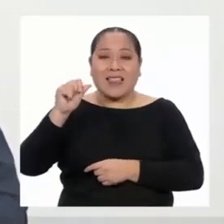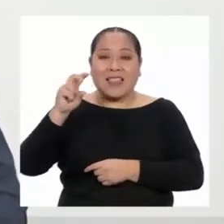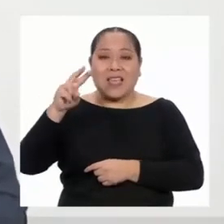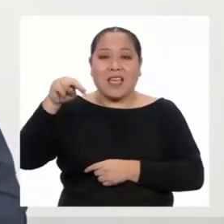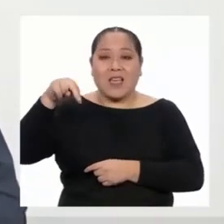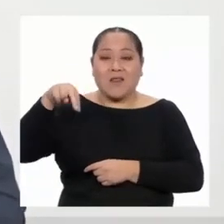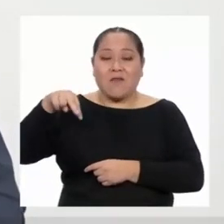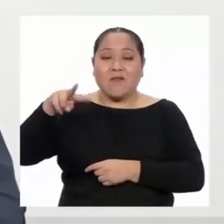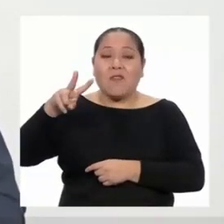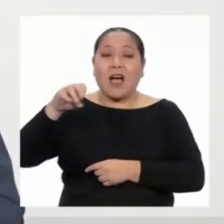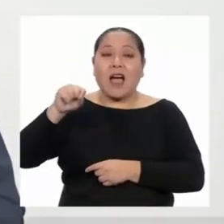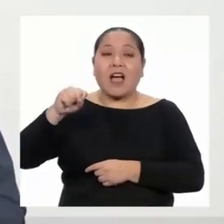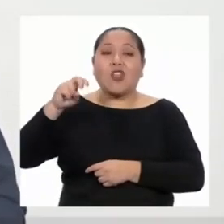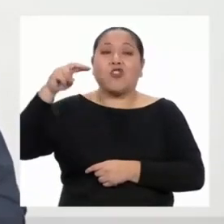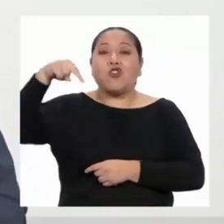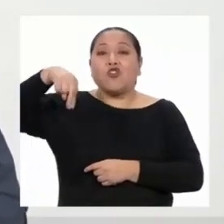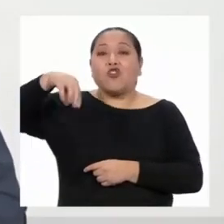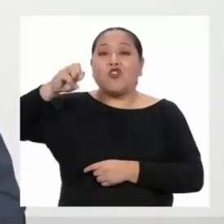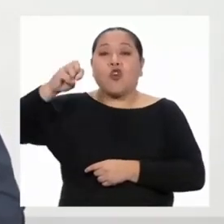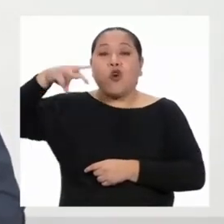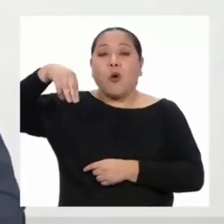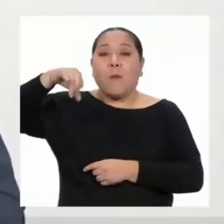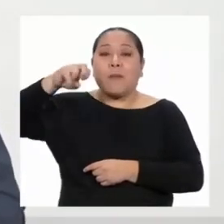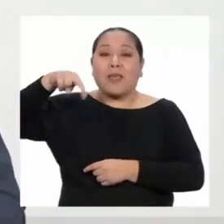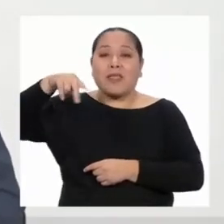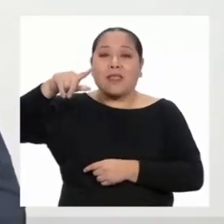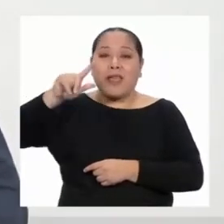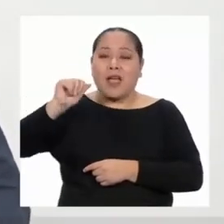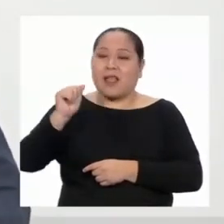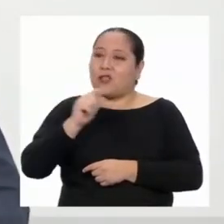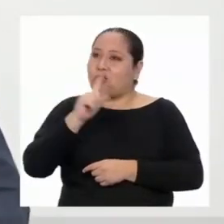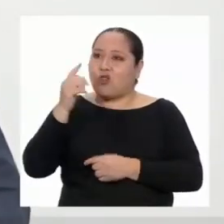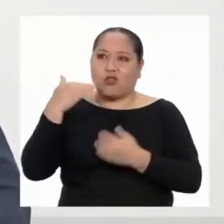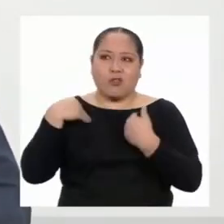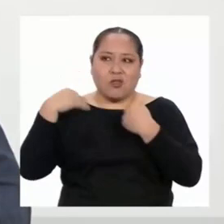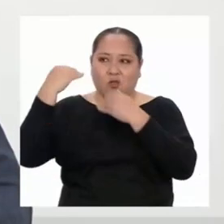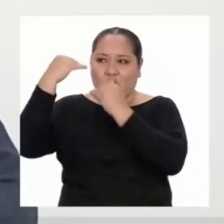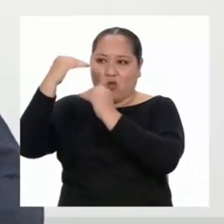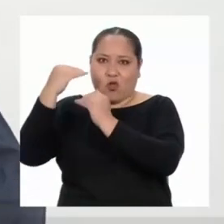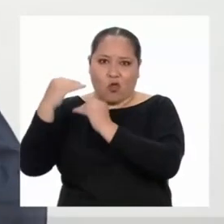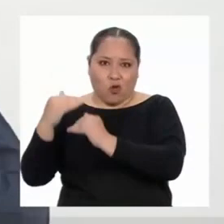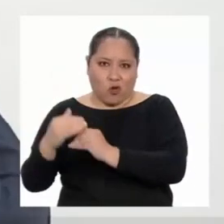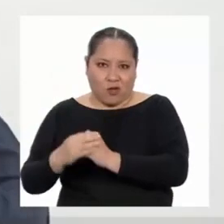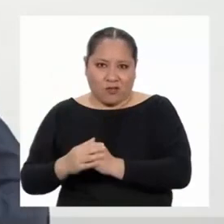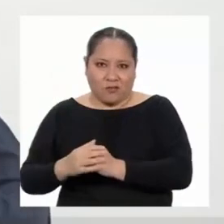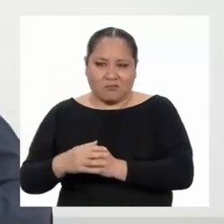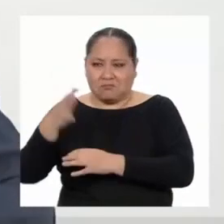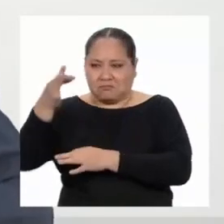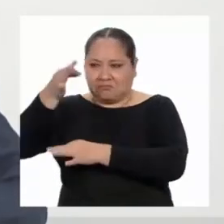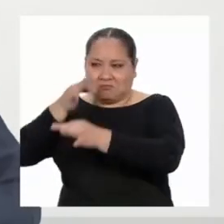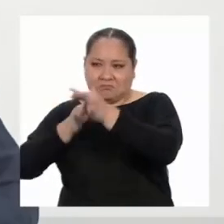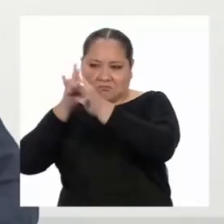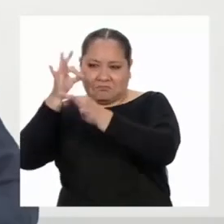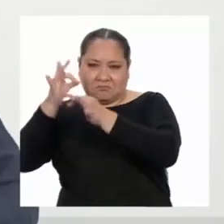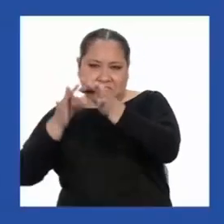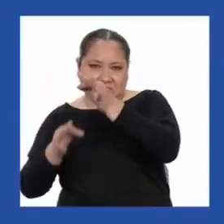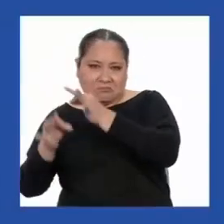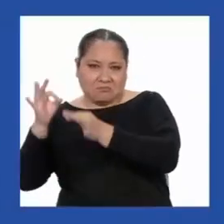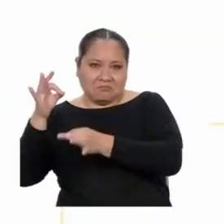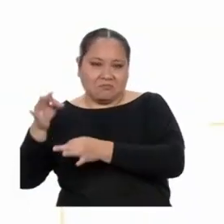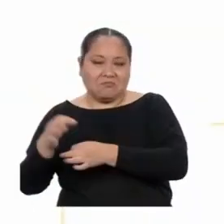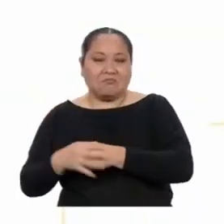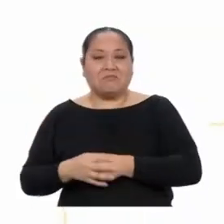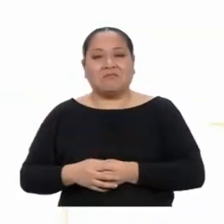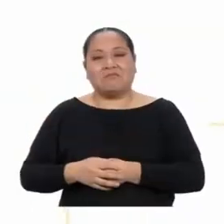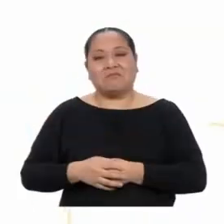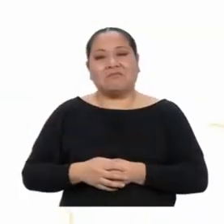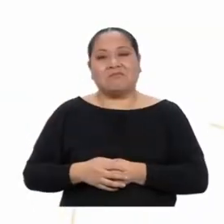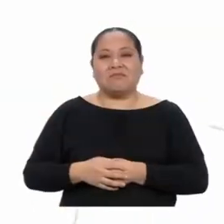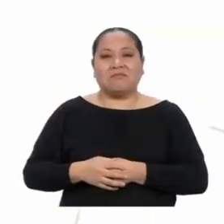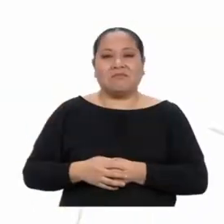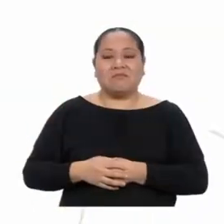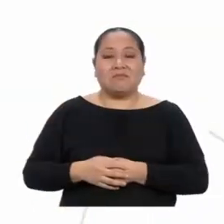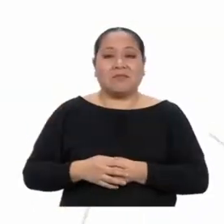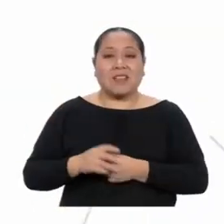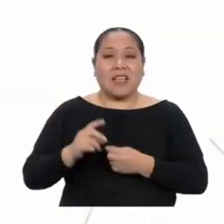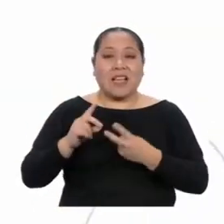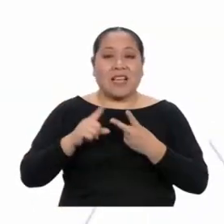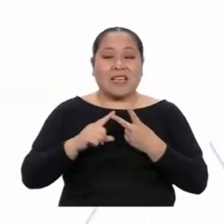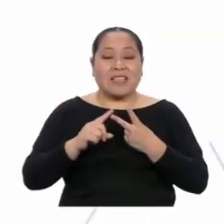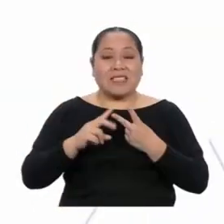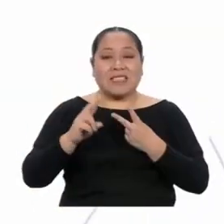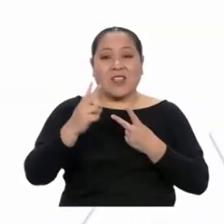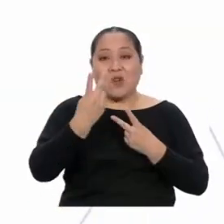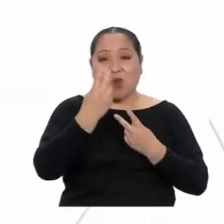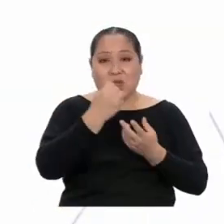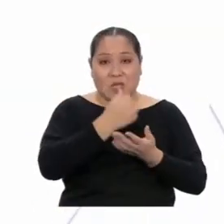no numéricos sin ningún orden en específico. Ahora, vayamos al siguiente paso. El paso